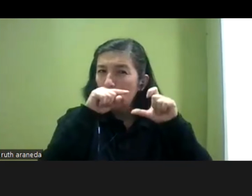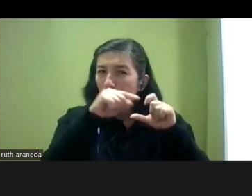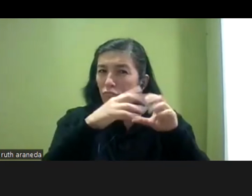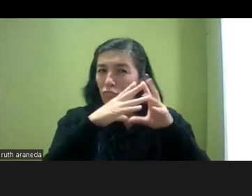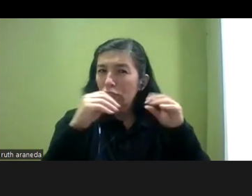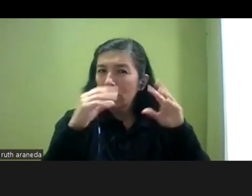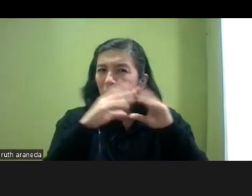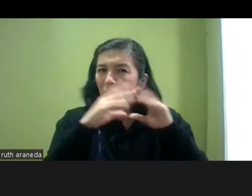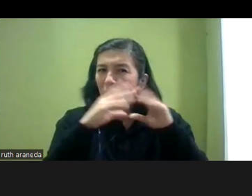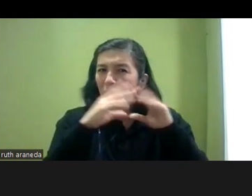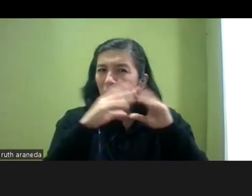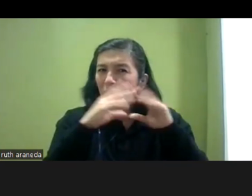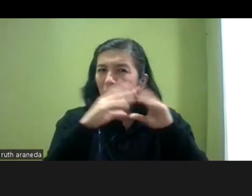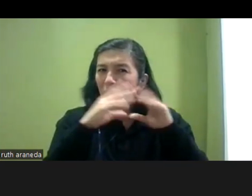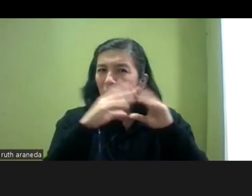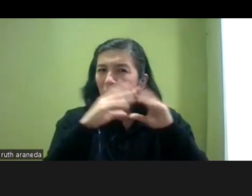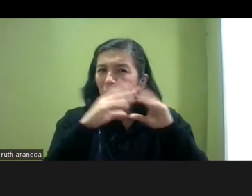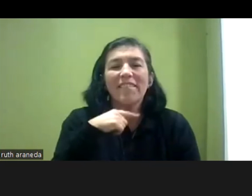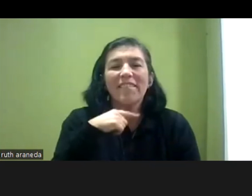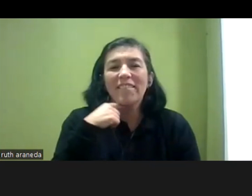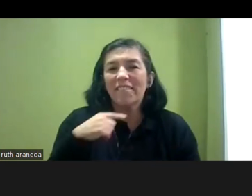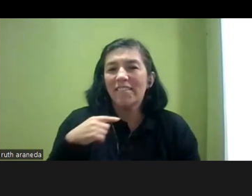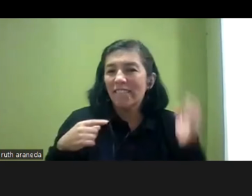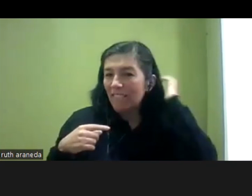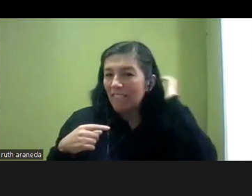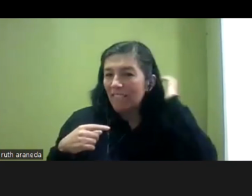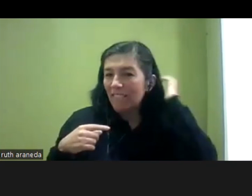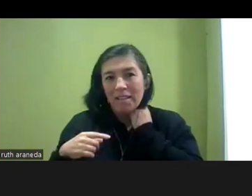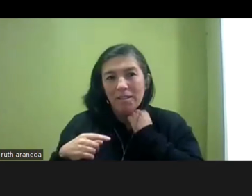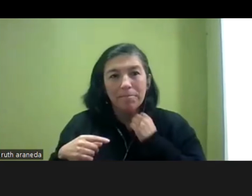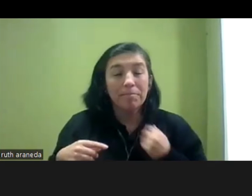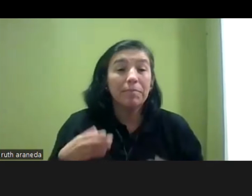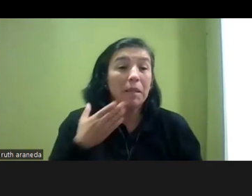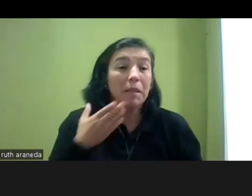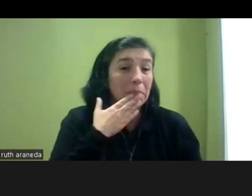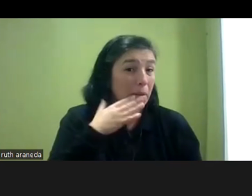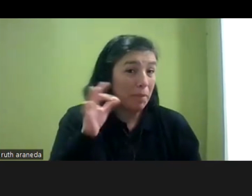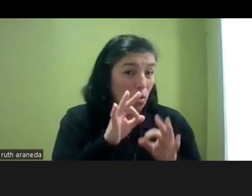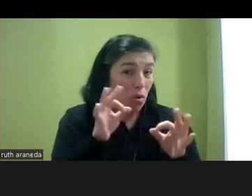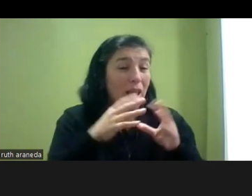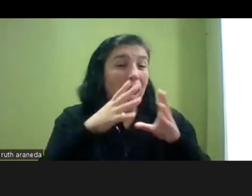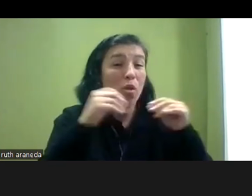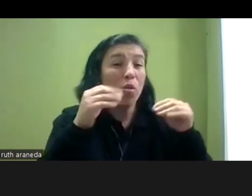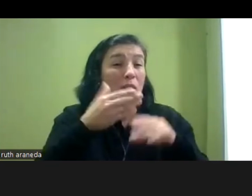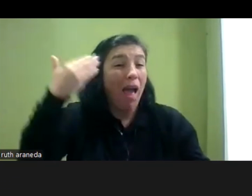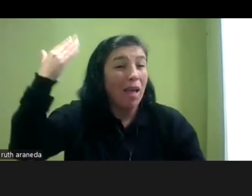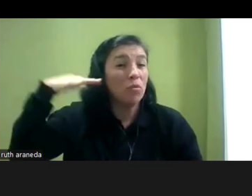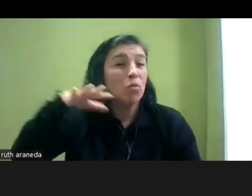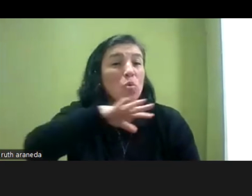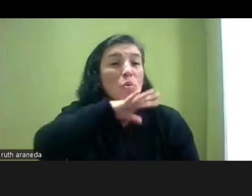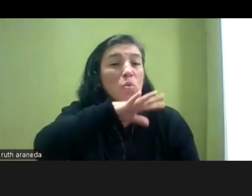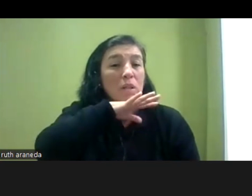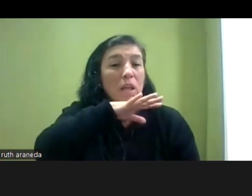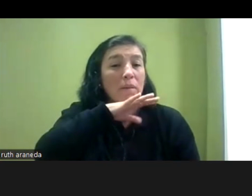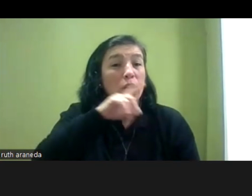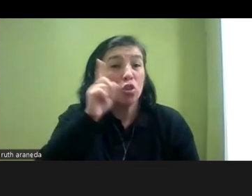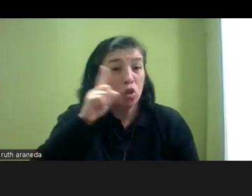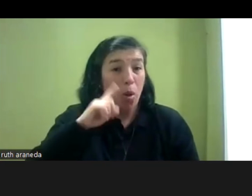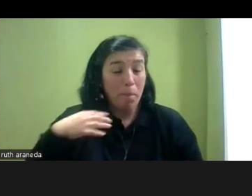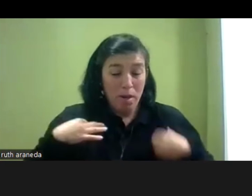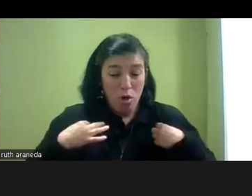algodón café, ¿ya? sí, sí, Sí. sí, sí. También mencionó que el algodón se usaba, me da la impresión de que no para los tejidos en